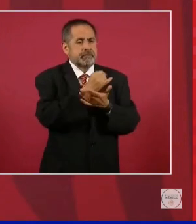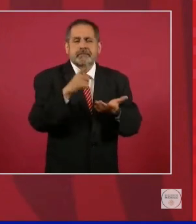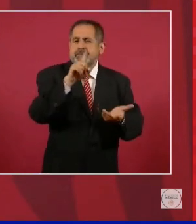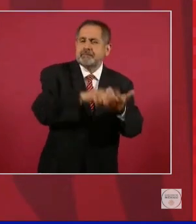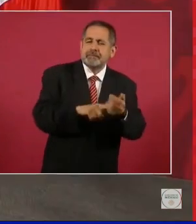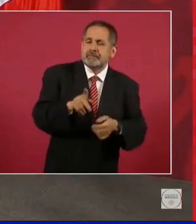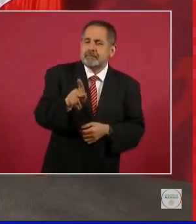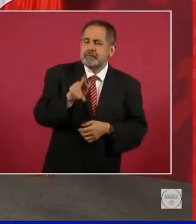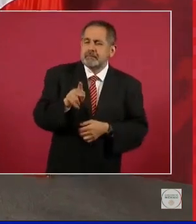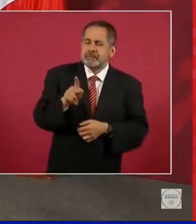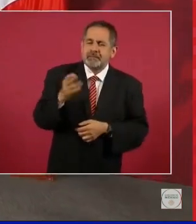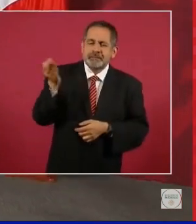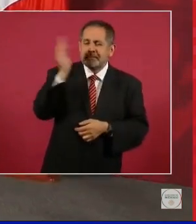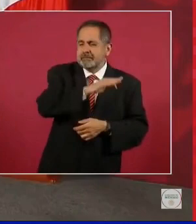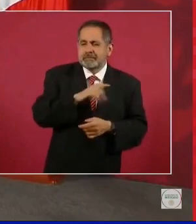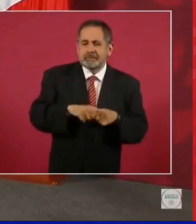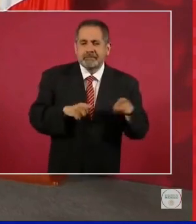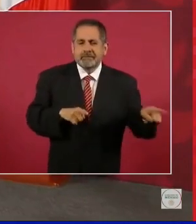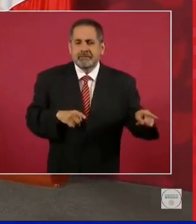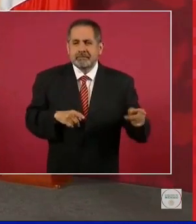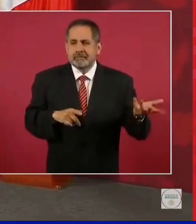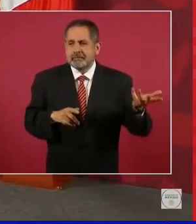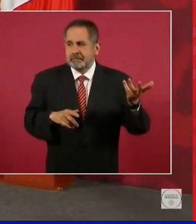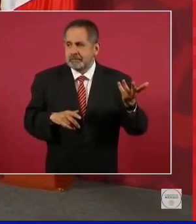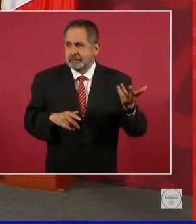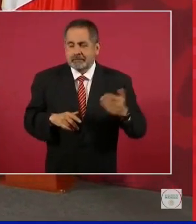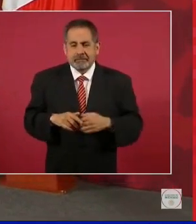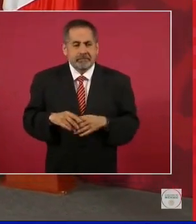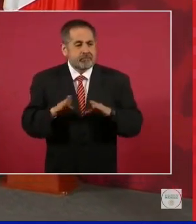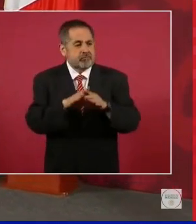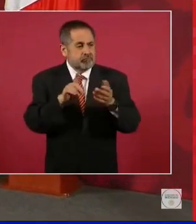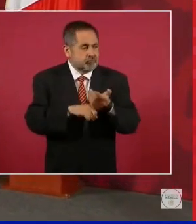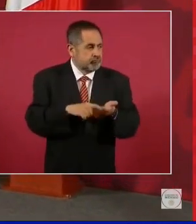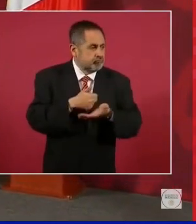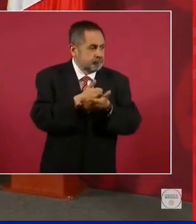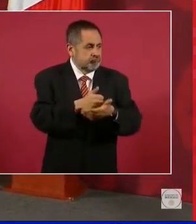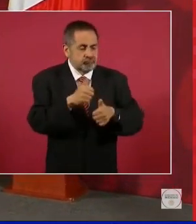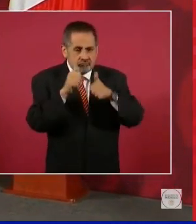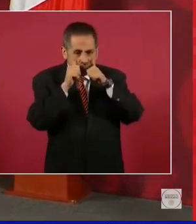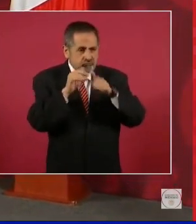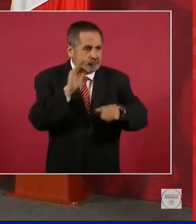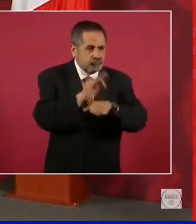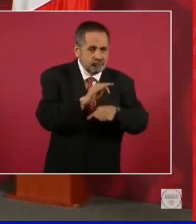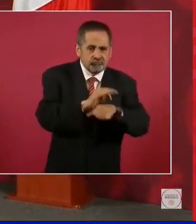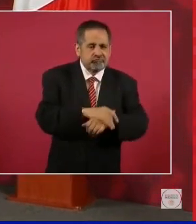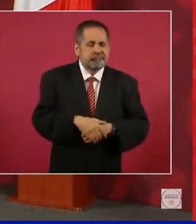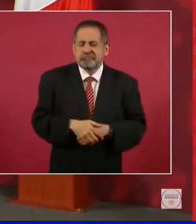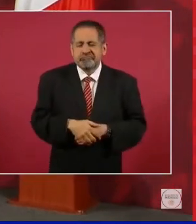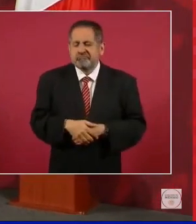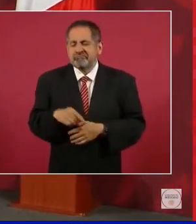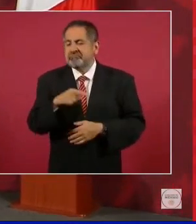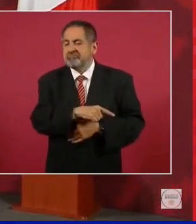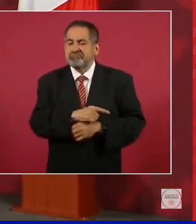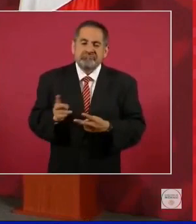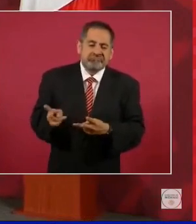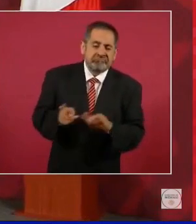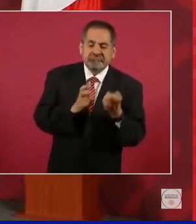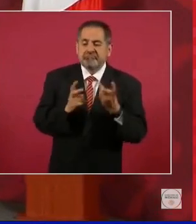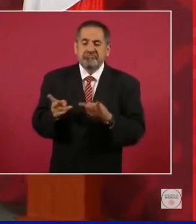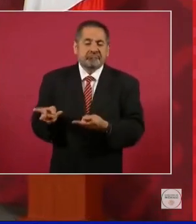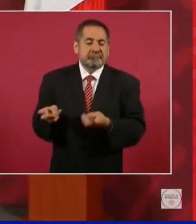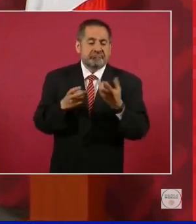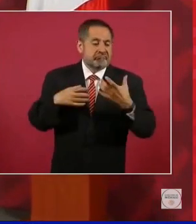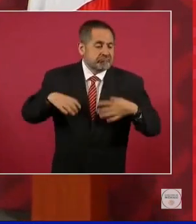fachadas que sirvieron para justificar el robo, el saqueo